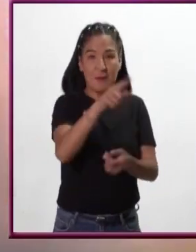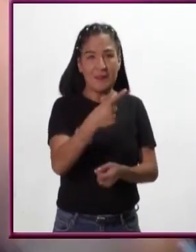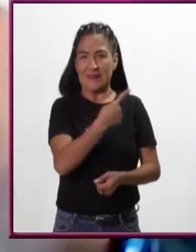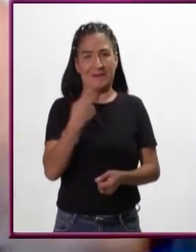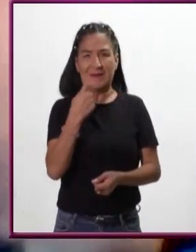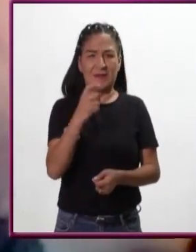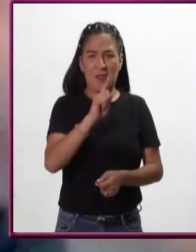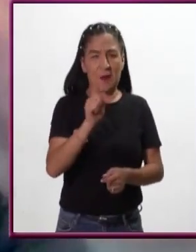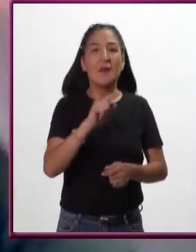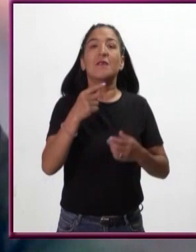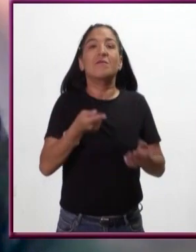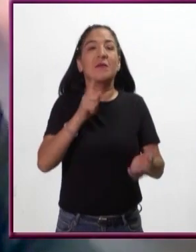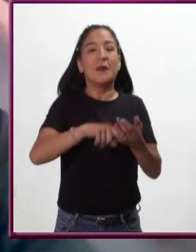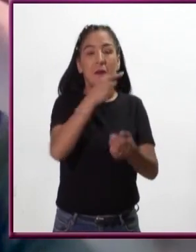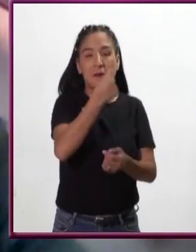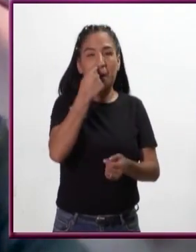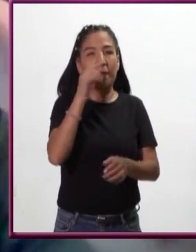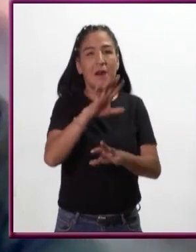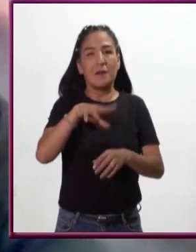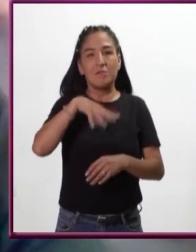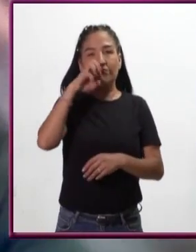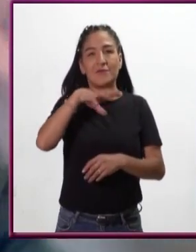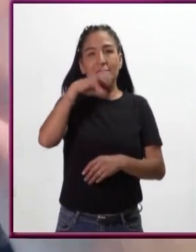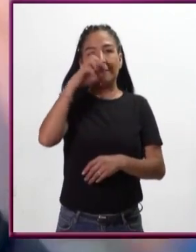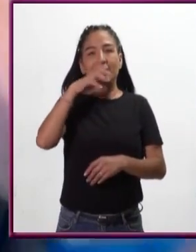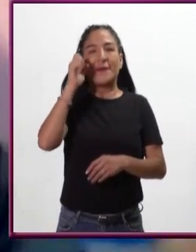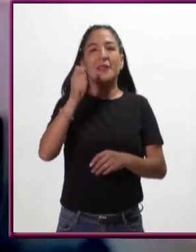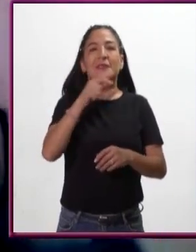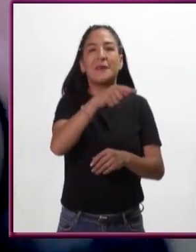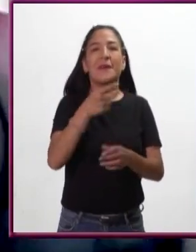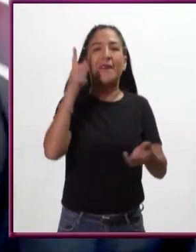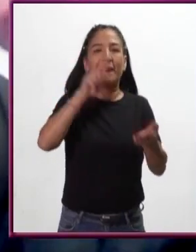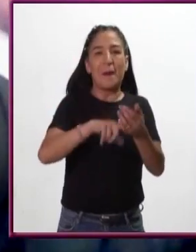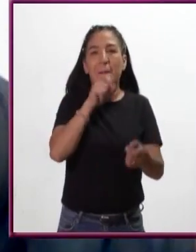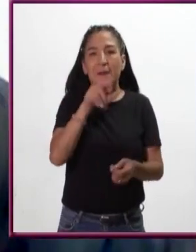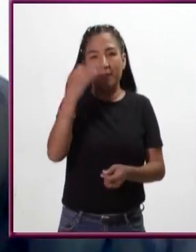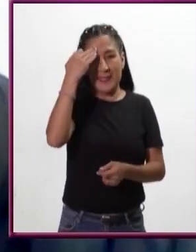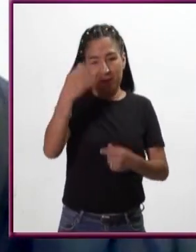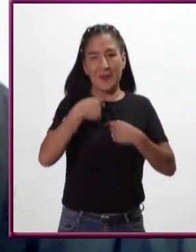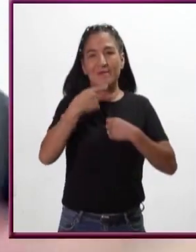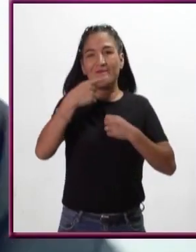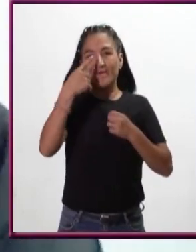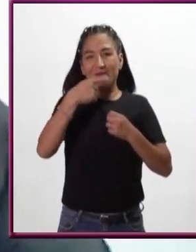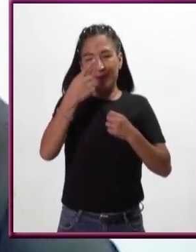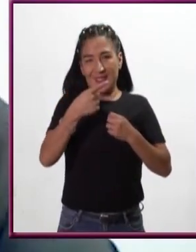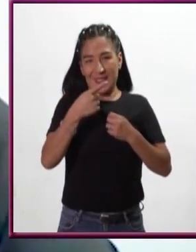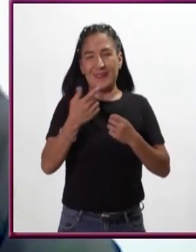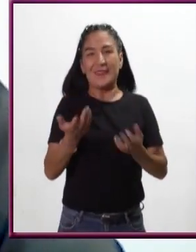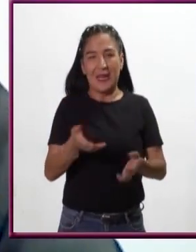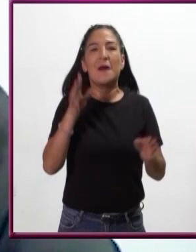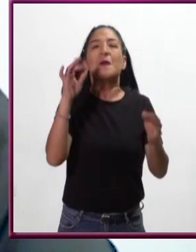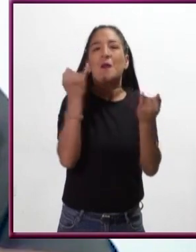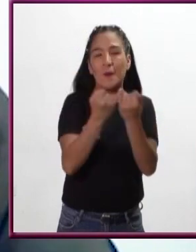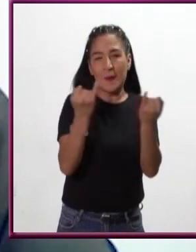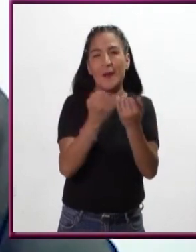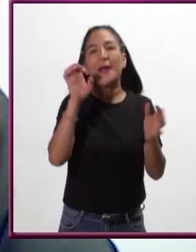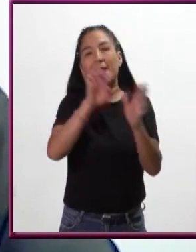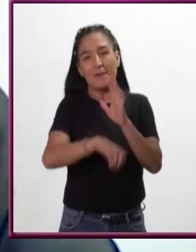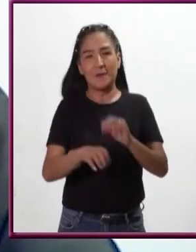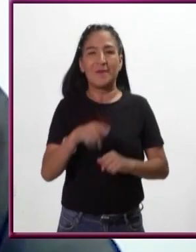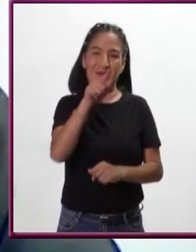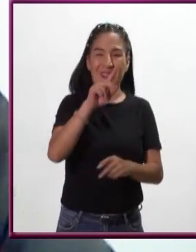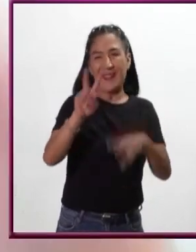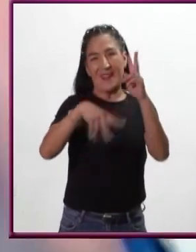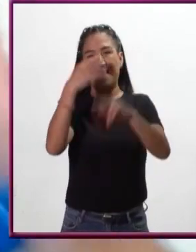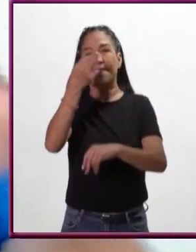es que tu olfato ya dejó de detectar el perfume porque ha estado presente durante mucho tiempo. Igual si estás en